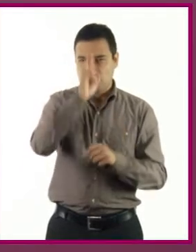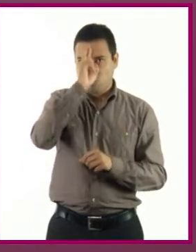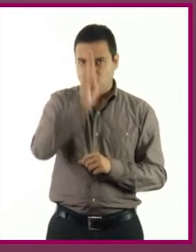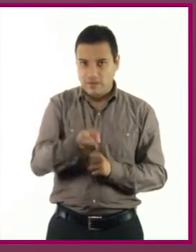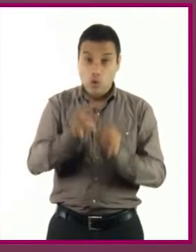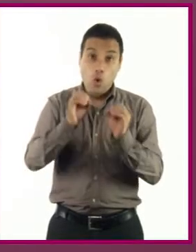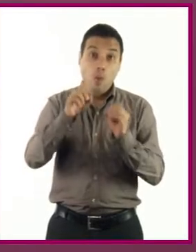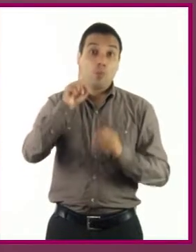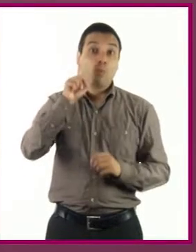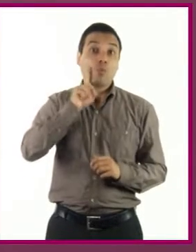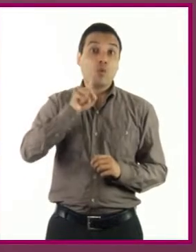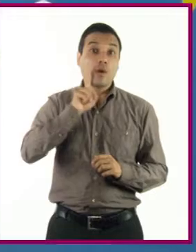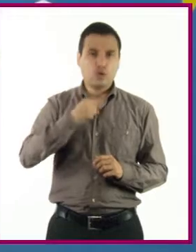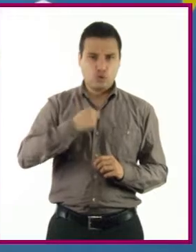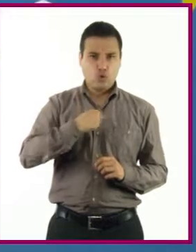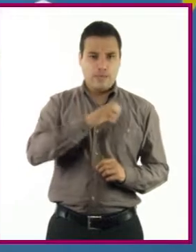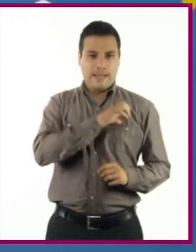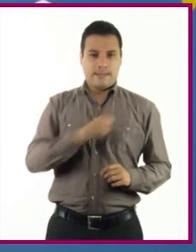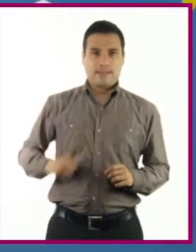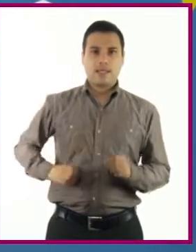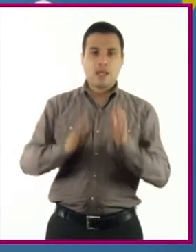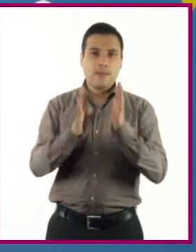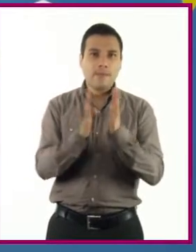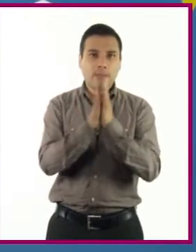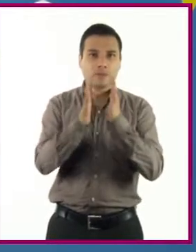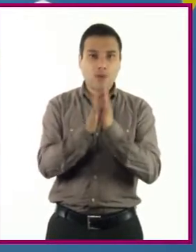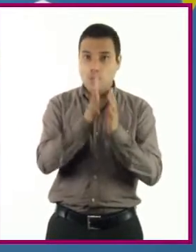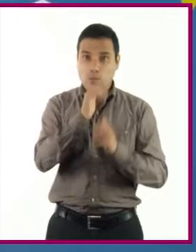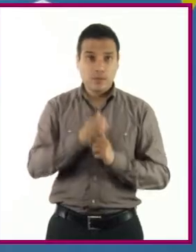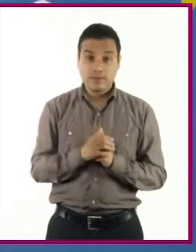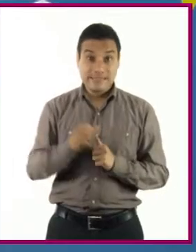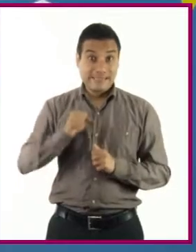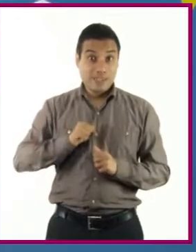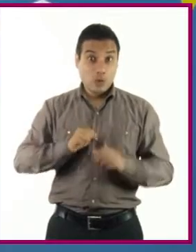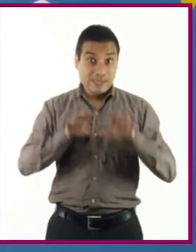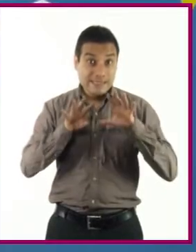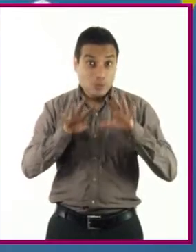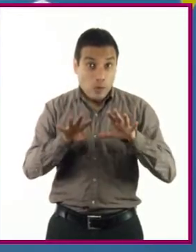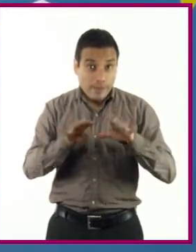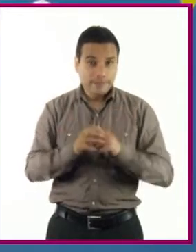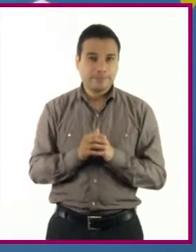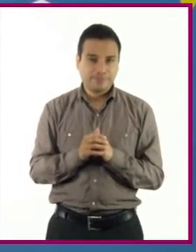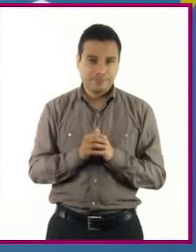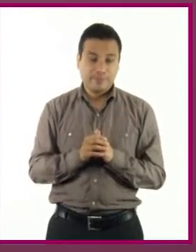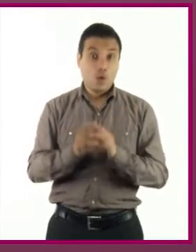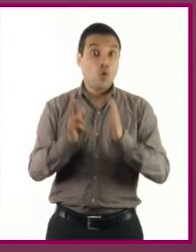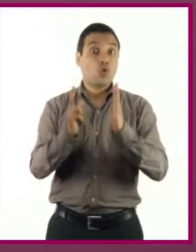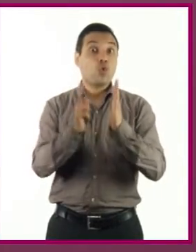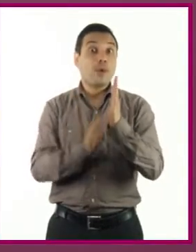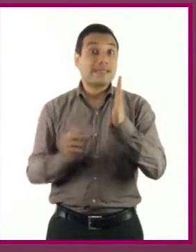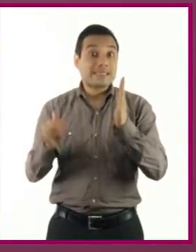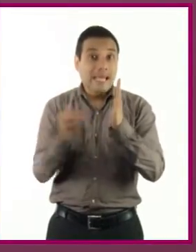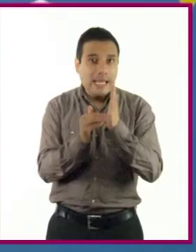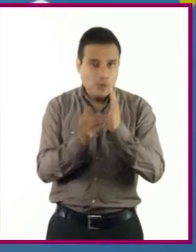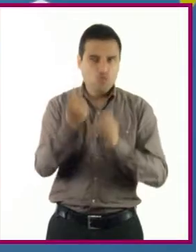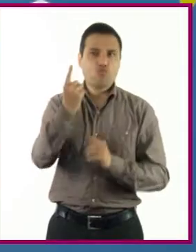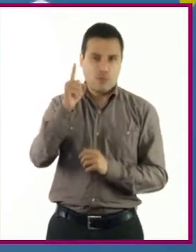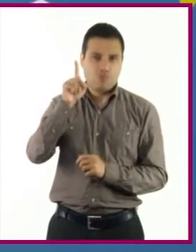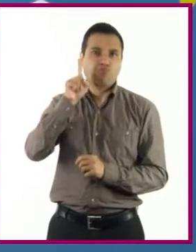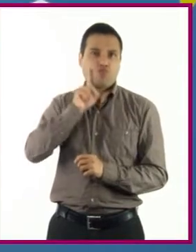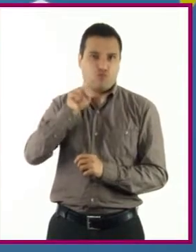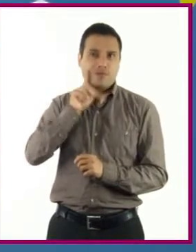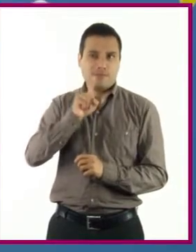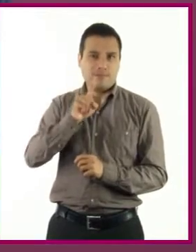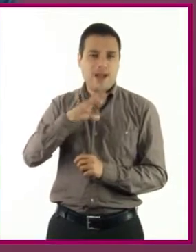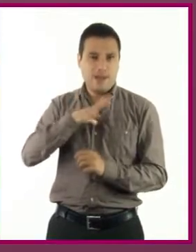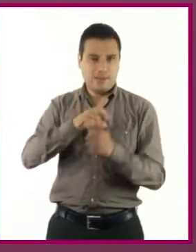votadas. Un derecho que durante el siglo XIX solo tenían las mujeres de Nueva Zelanda. Maestra, yo vi